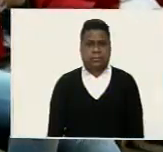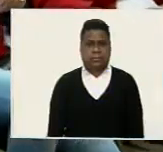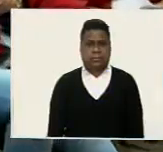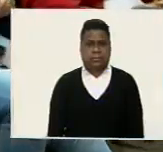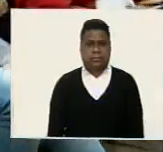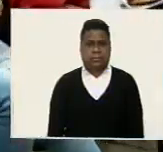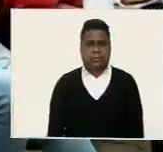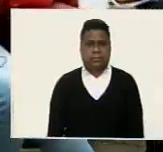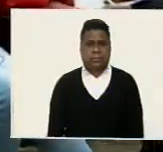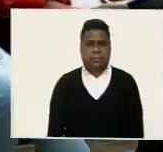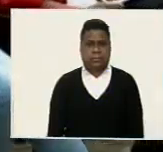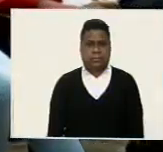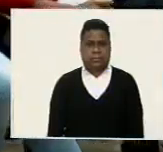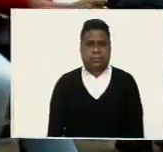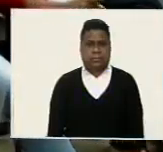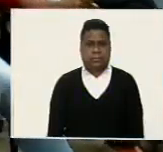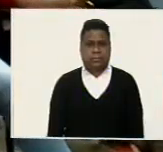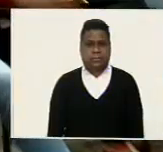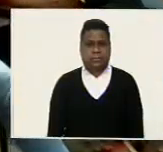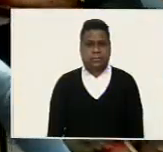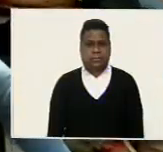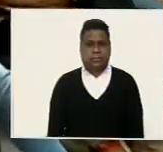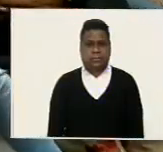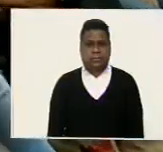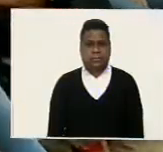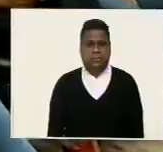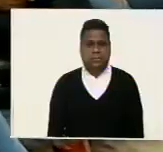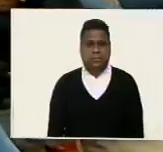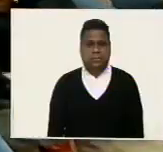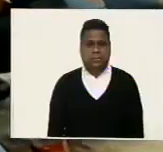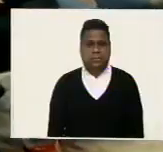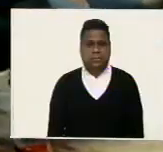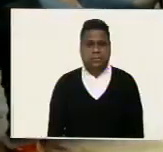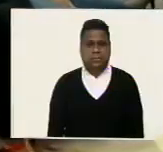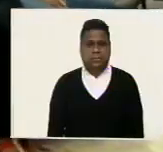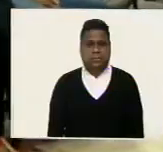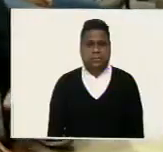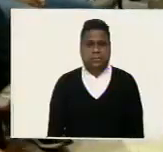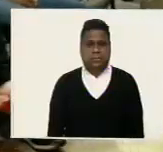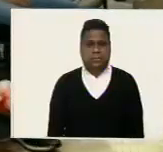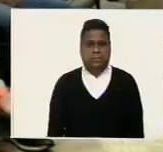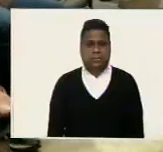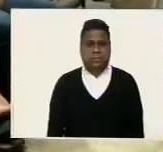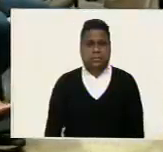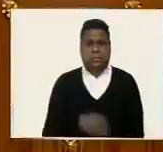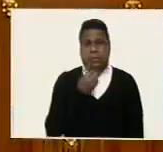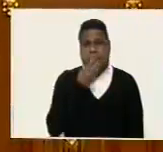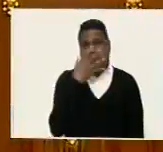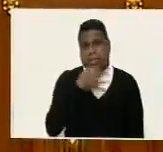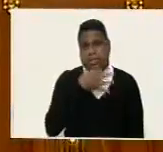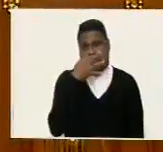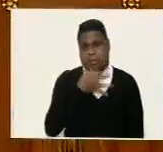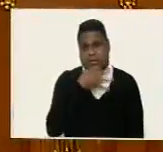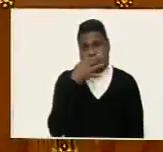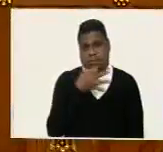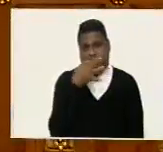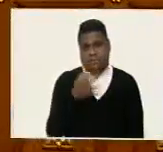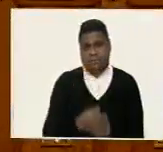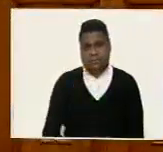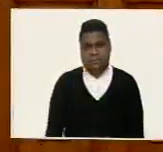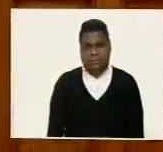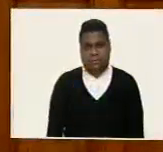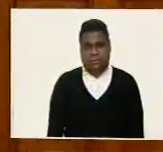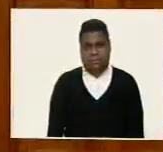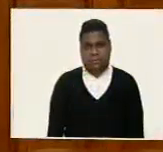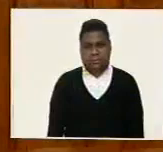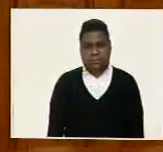al derecho humano de nuestro país. A propósito de estas sanciones contra 11 funcionarios. Muy buenas tardes. Tenga